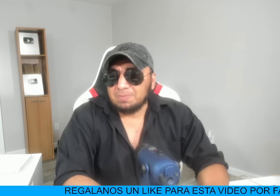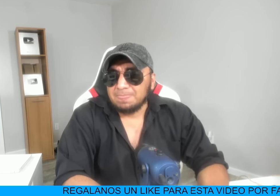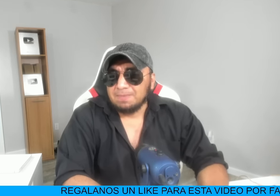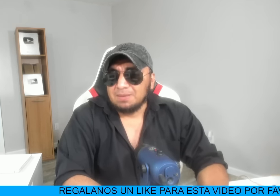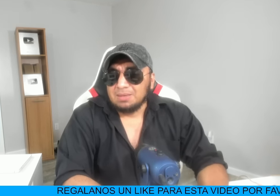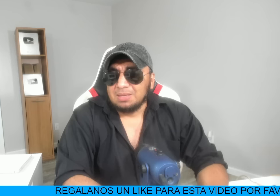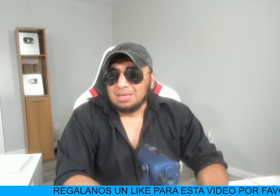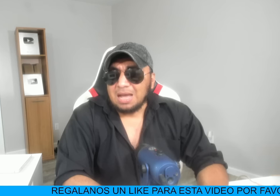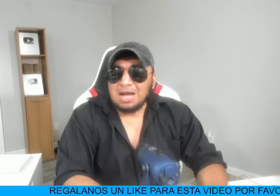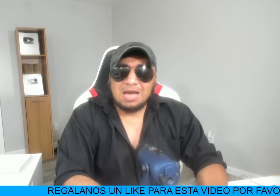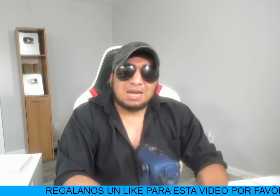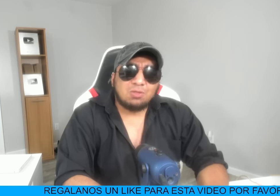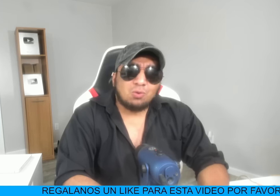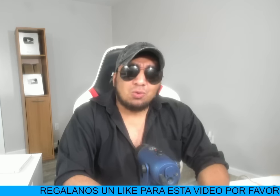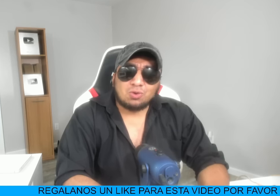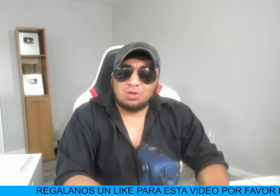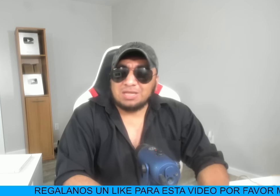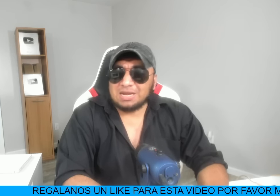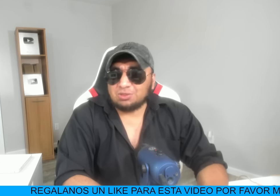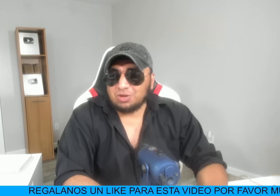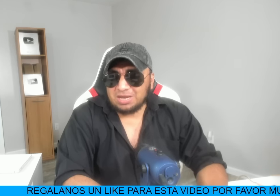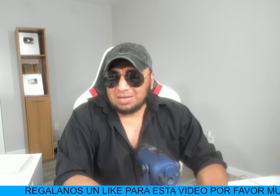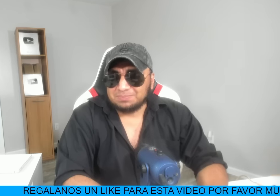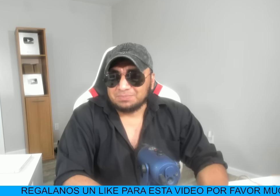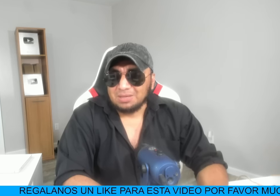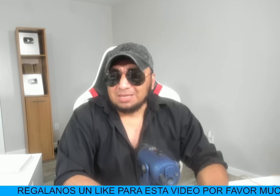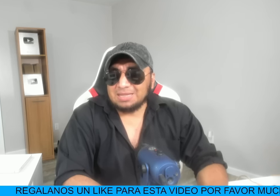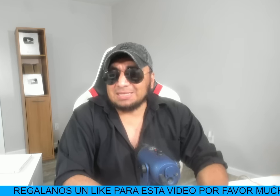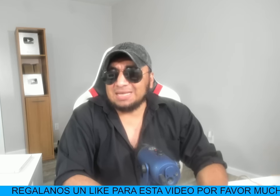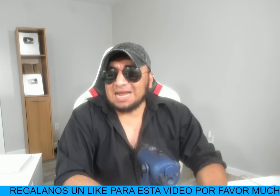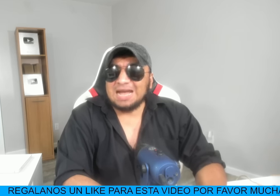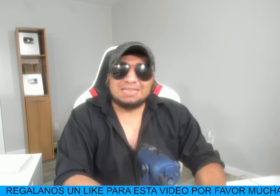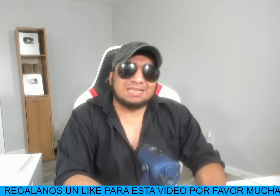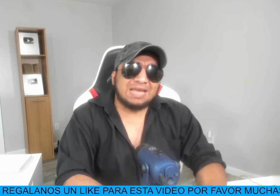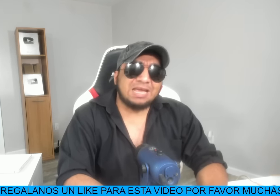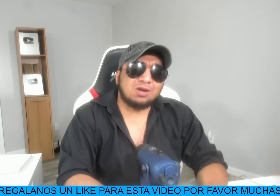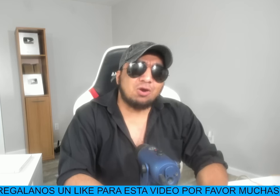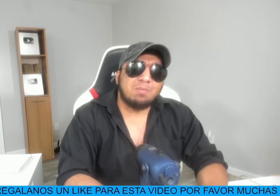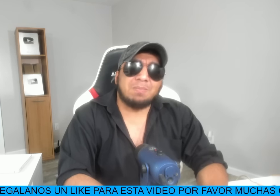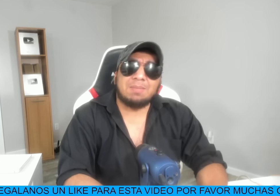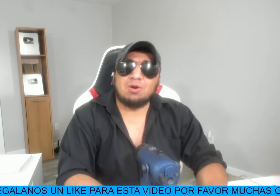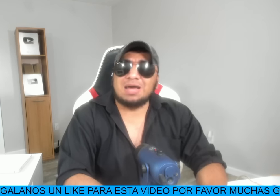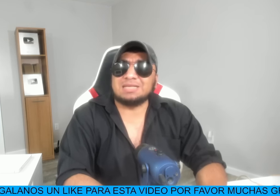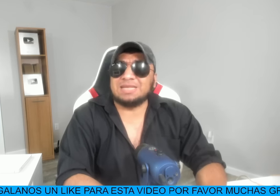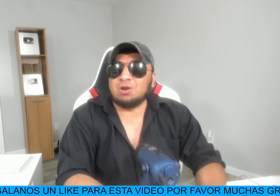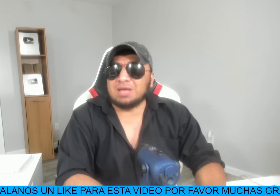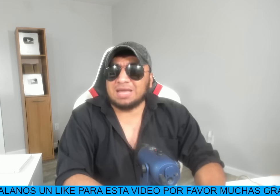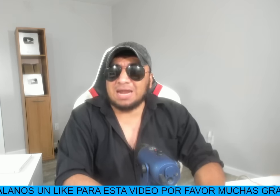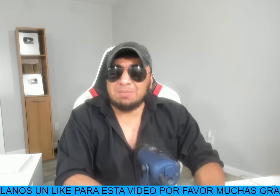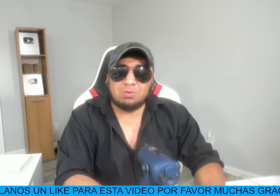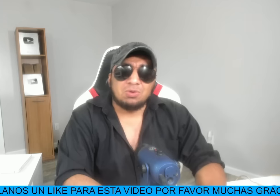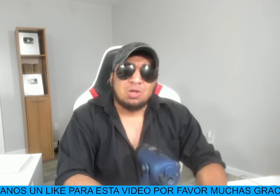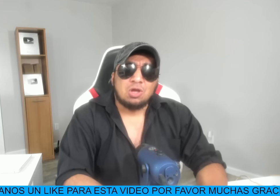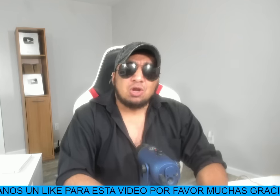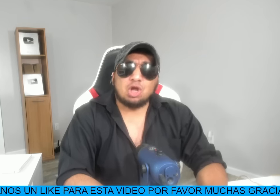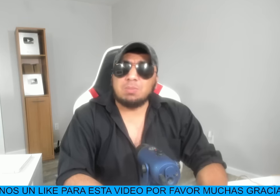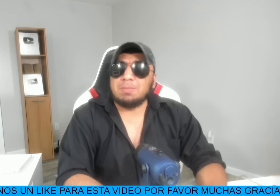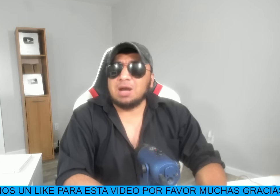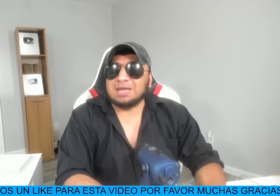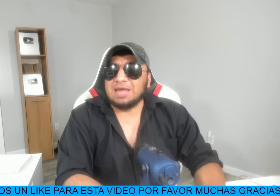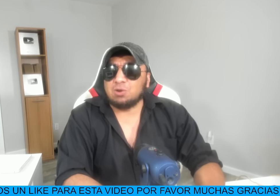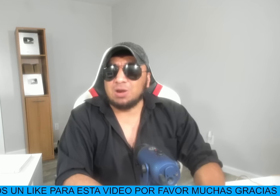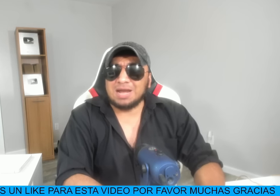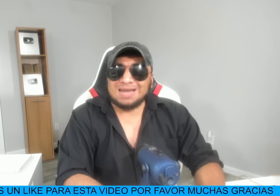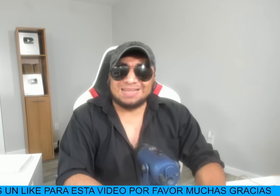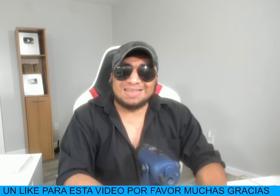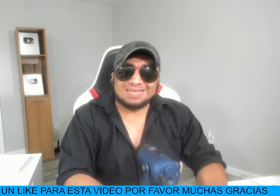Belloso, han agarrado un rol de retórica, de decir, antes de irnos, vamos a decir lo que queramos. No nos vamos